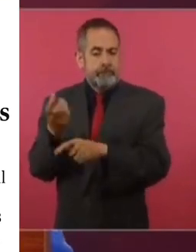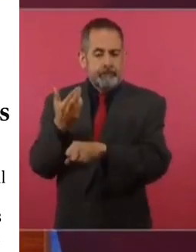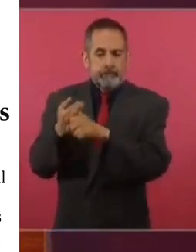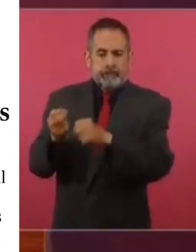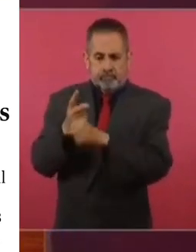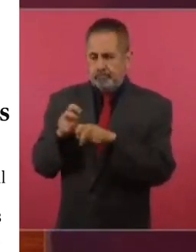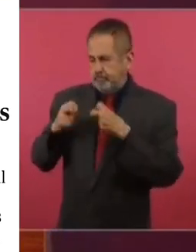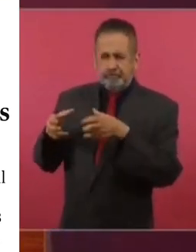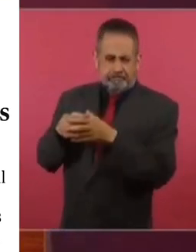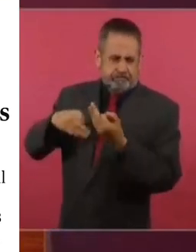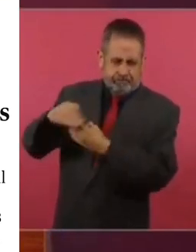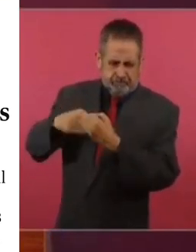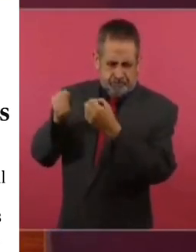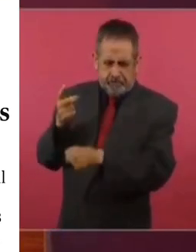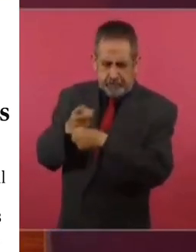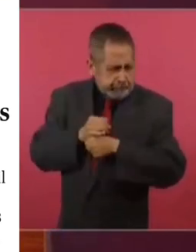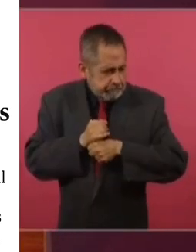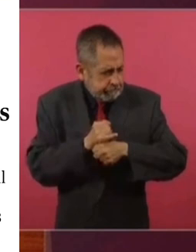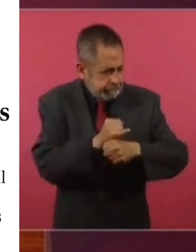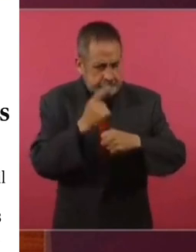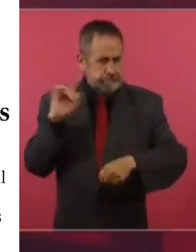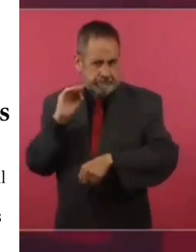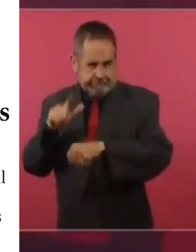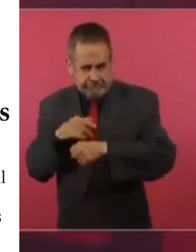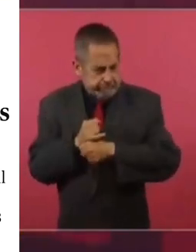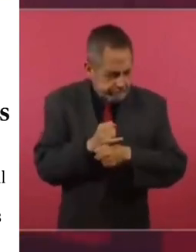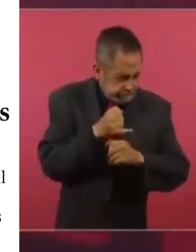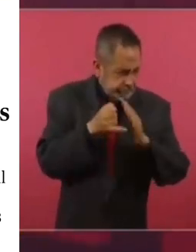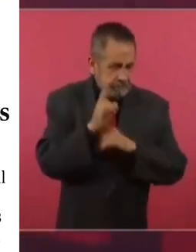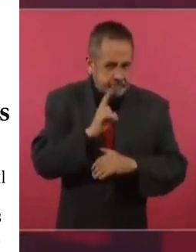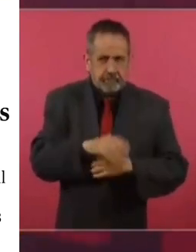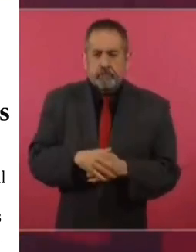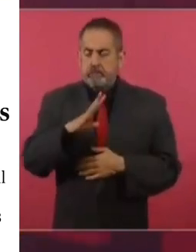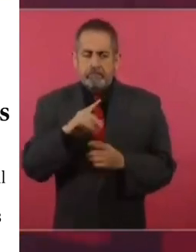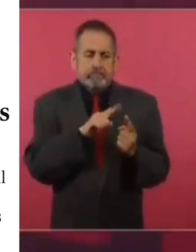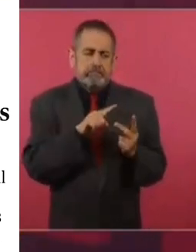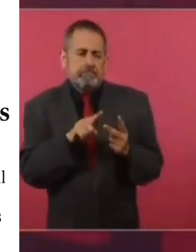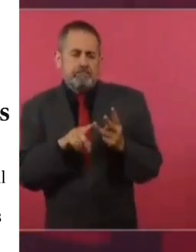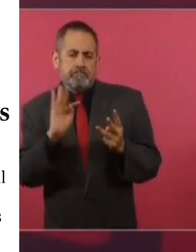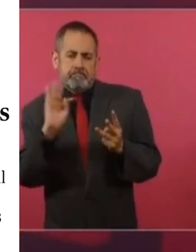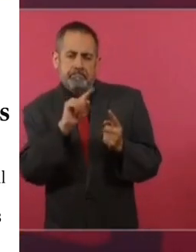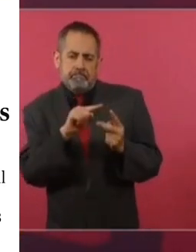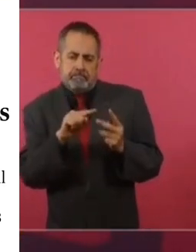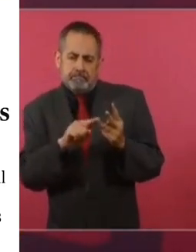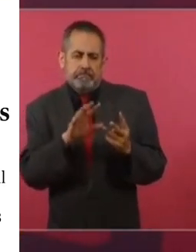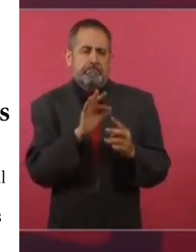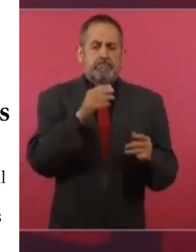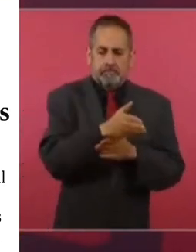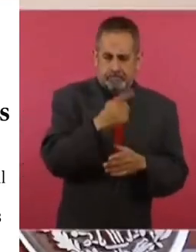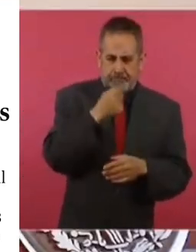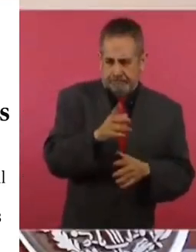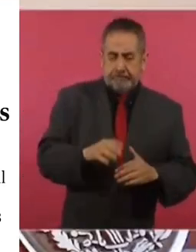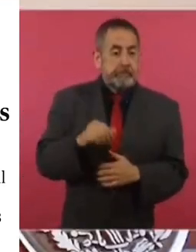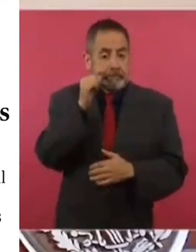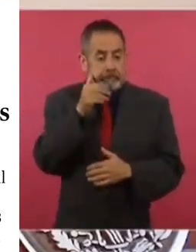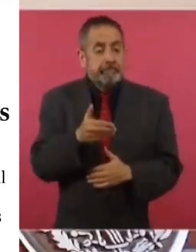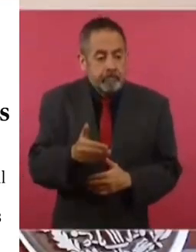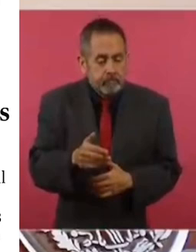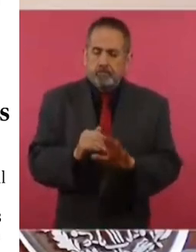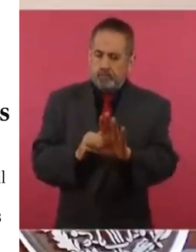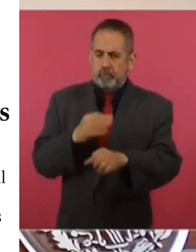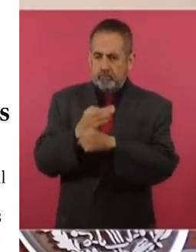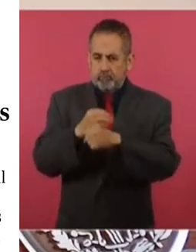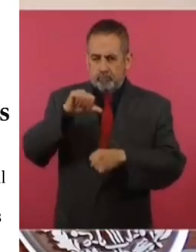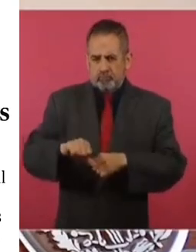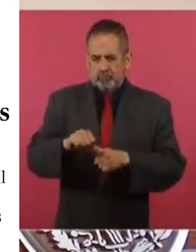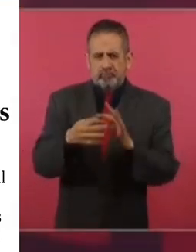de Seguridad, con el Gabinete de Seguridad del Gobierno Federal. Hay varias líneas de investigación y ayer se tuvo un avance. Yo quisiera